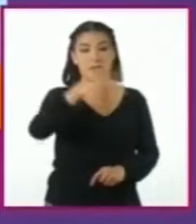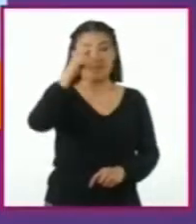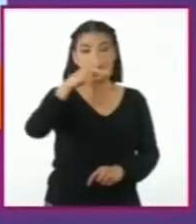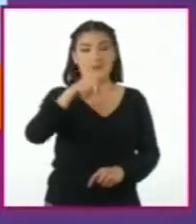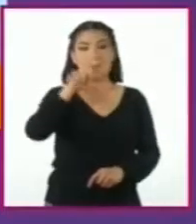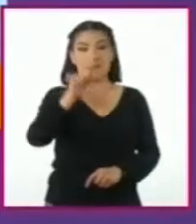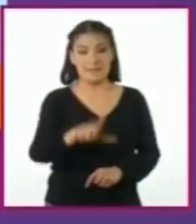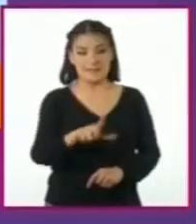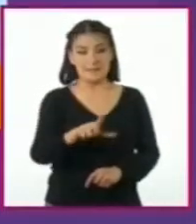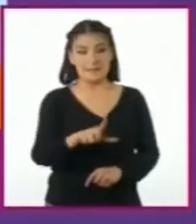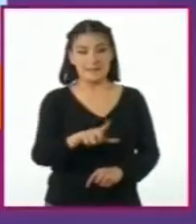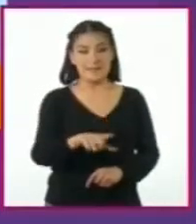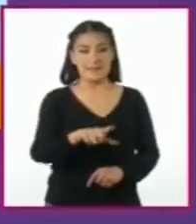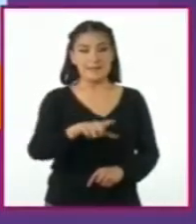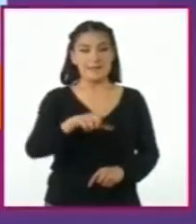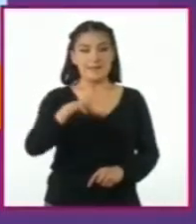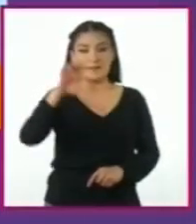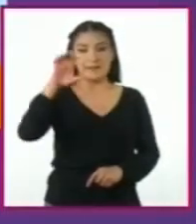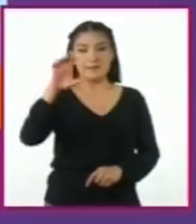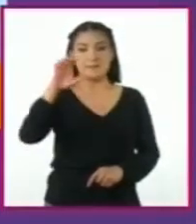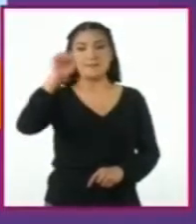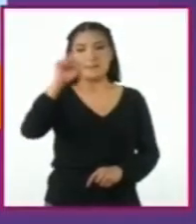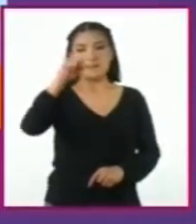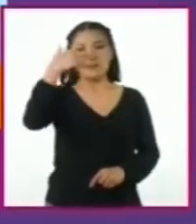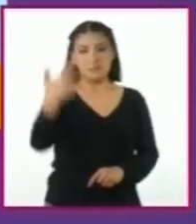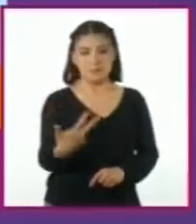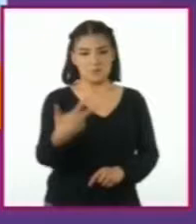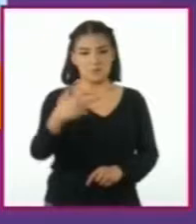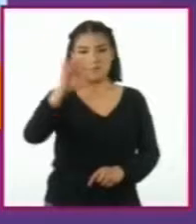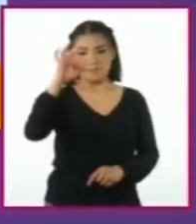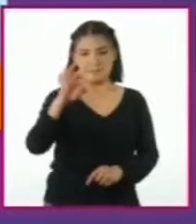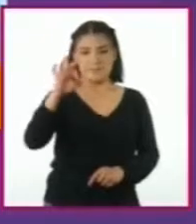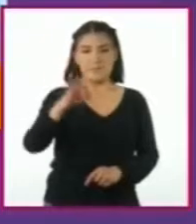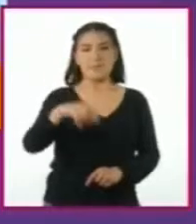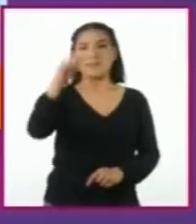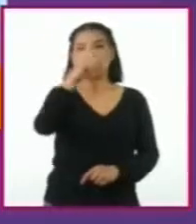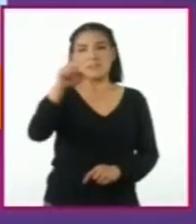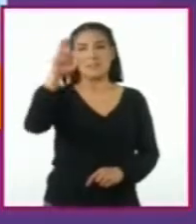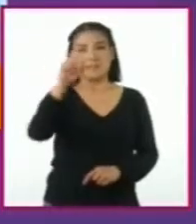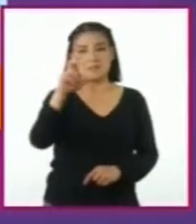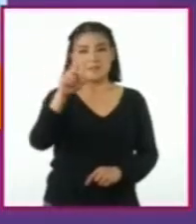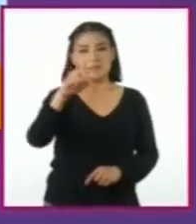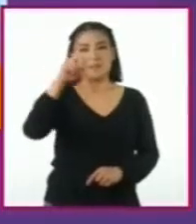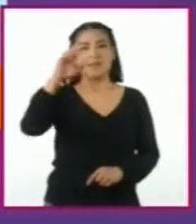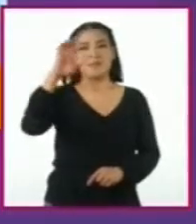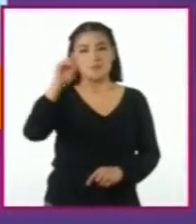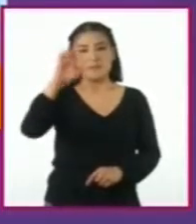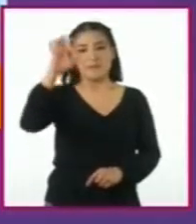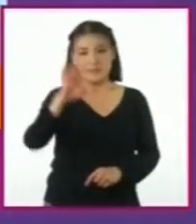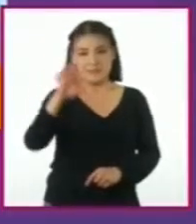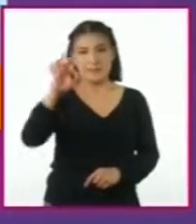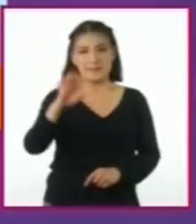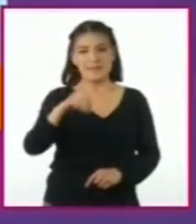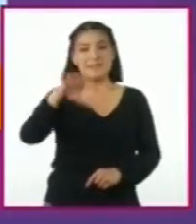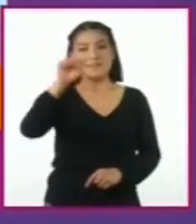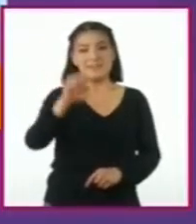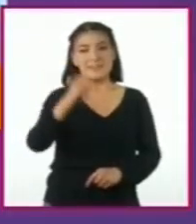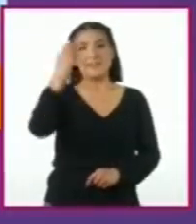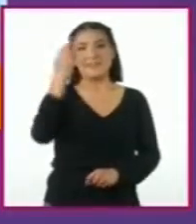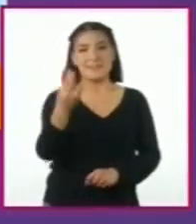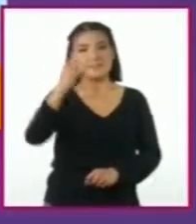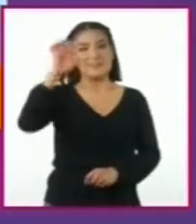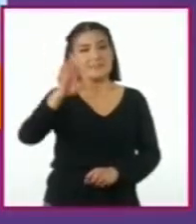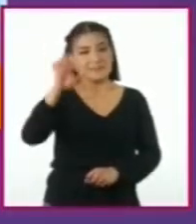L miden 68 grados, 139 grados, 63